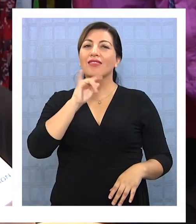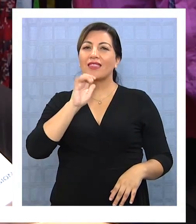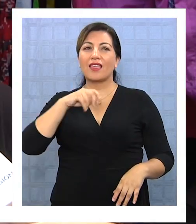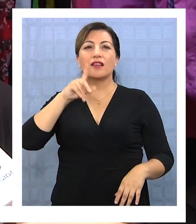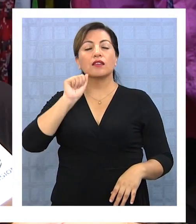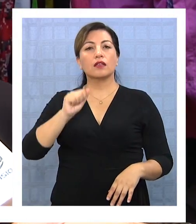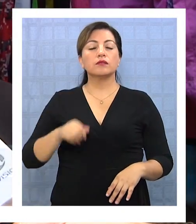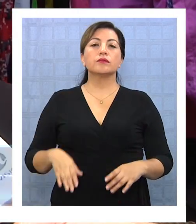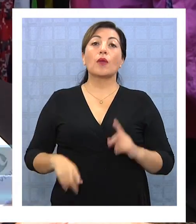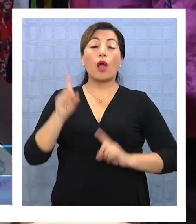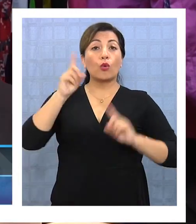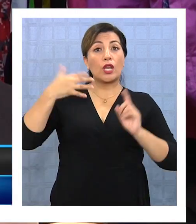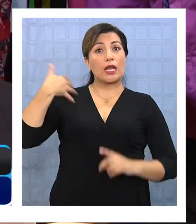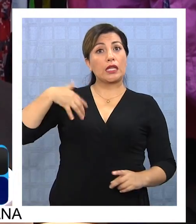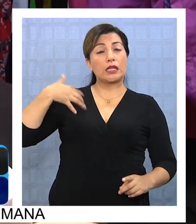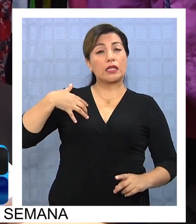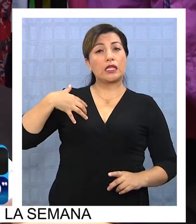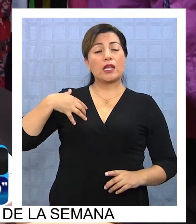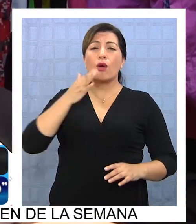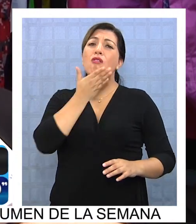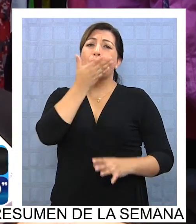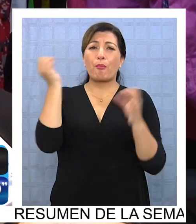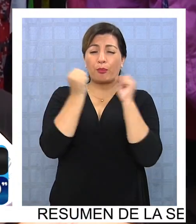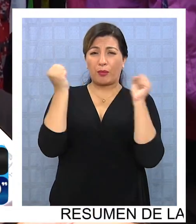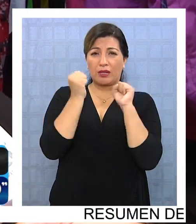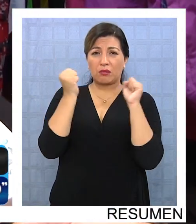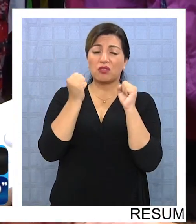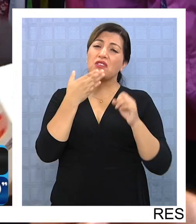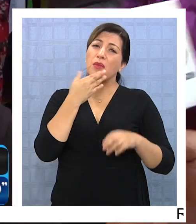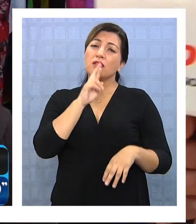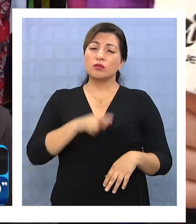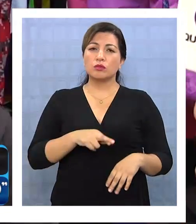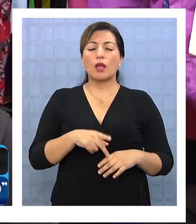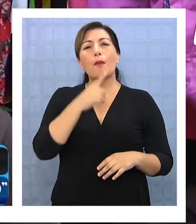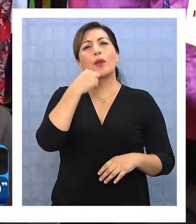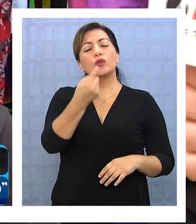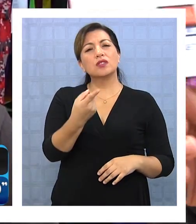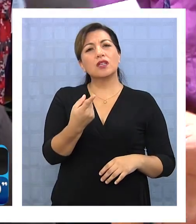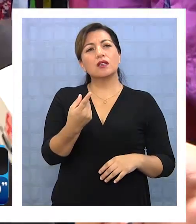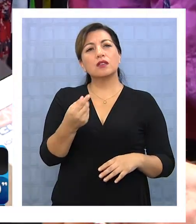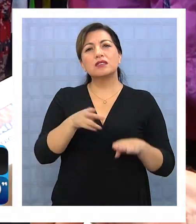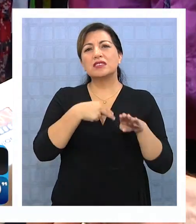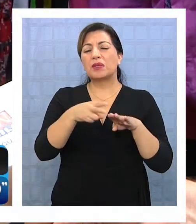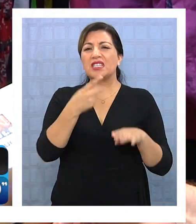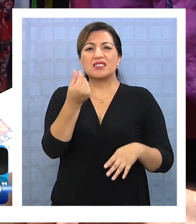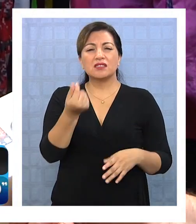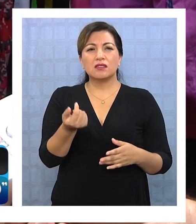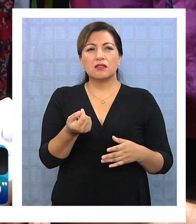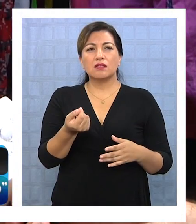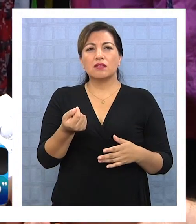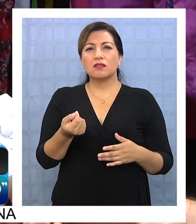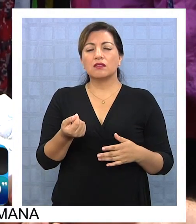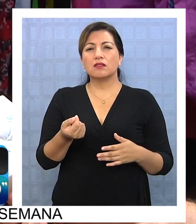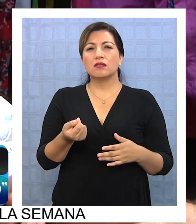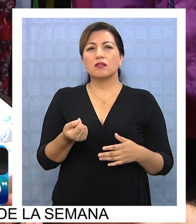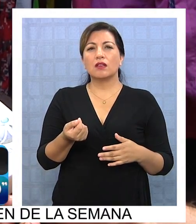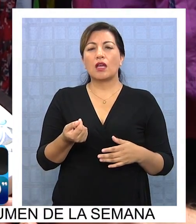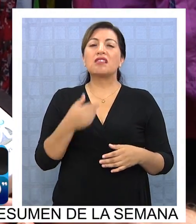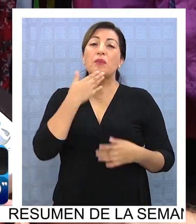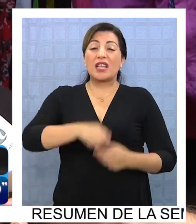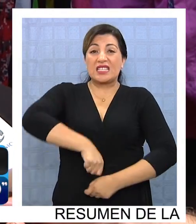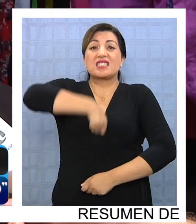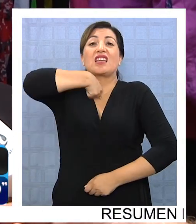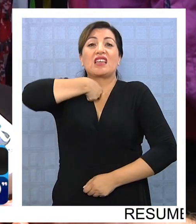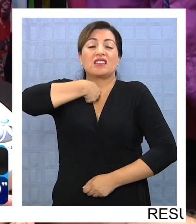después para el invierno allá en Argentina o para el sur directamente ya. ¿Cuál te hace aproximado el precio de una chaqueta? Puede variar desde el modelo de la